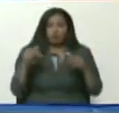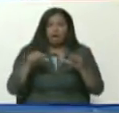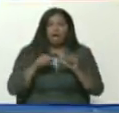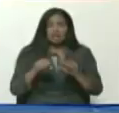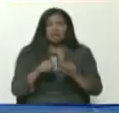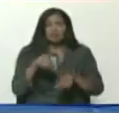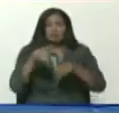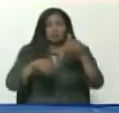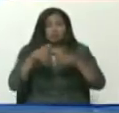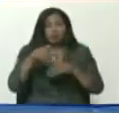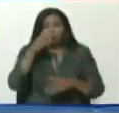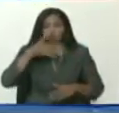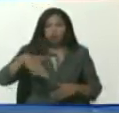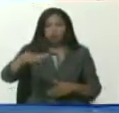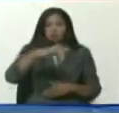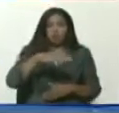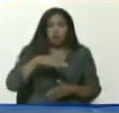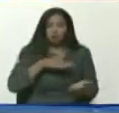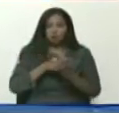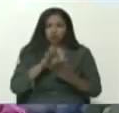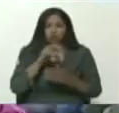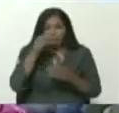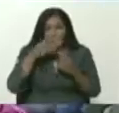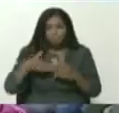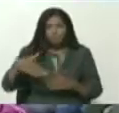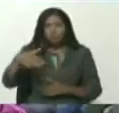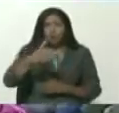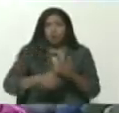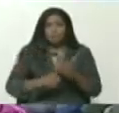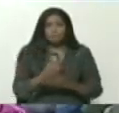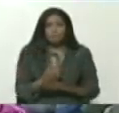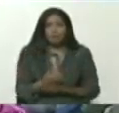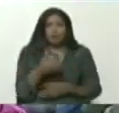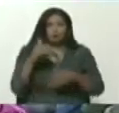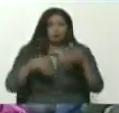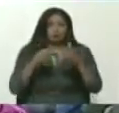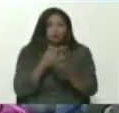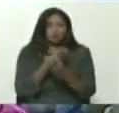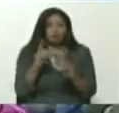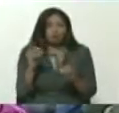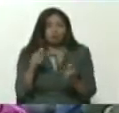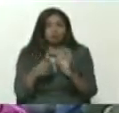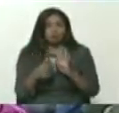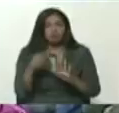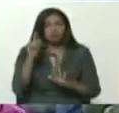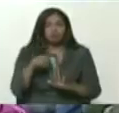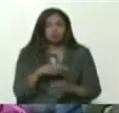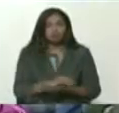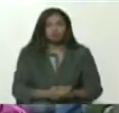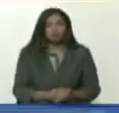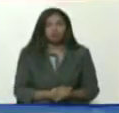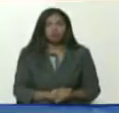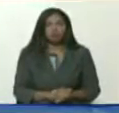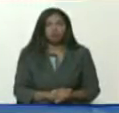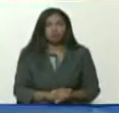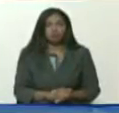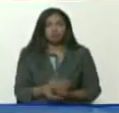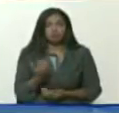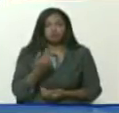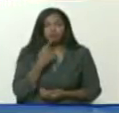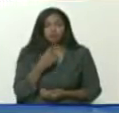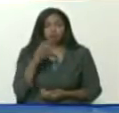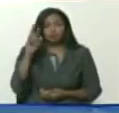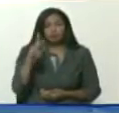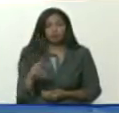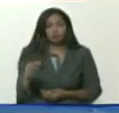por el voto del pueblo, por la soberanía popular, por la democracia protagónica. Y eso hay que decirlo todos los